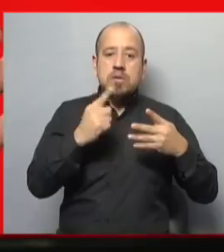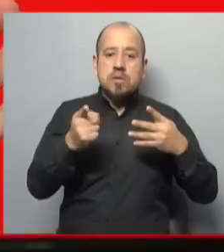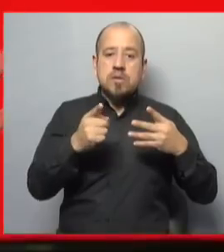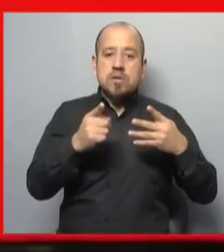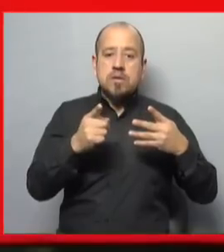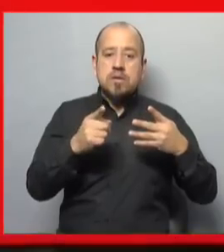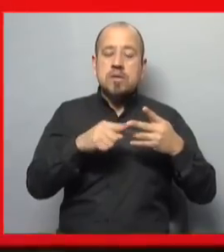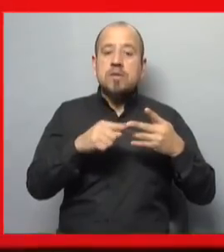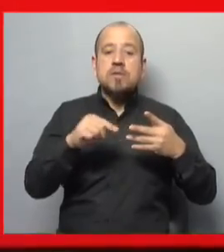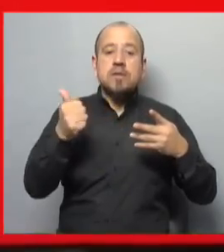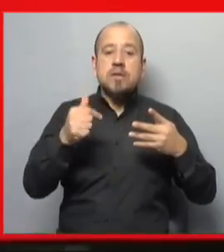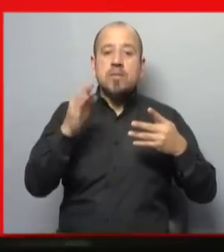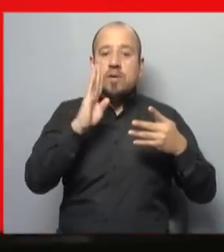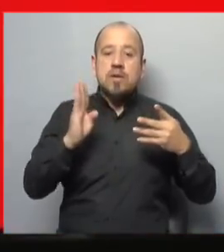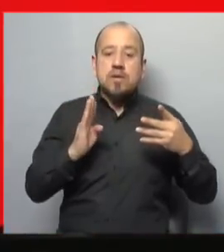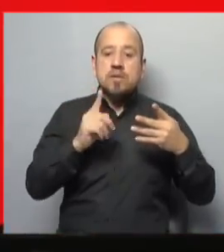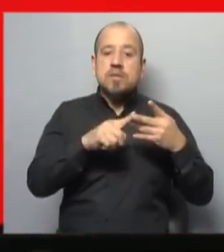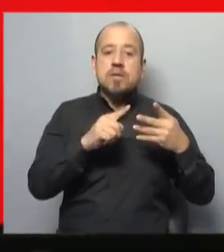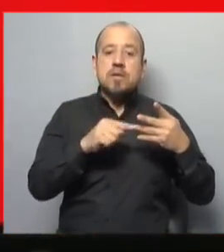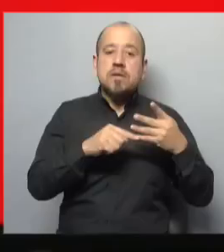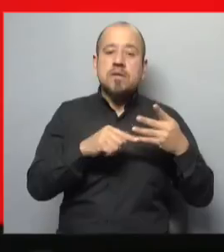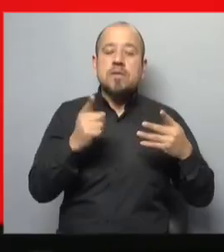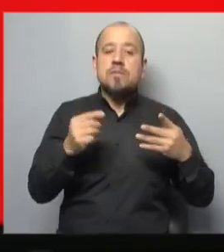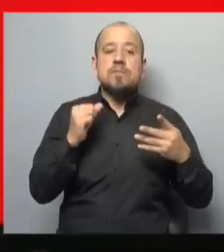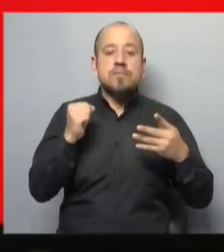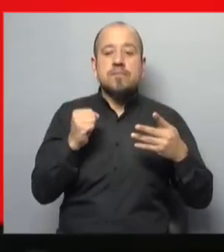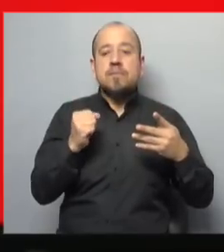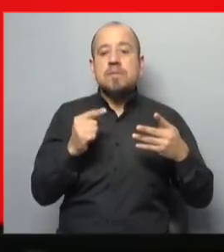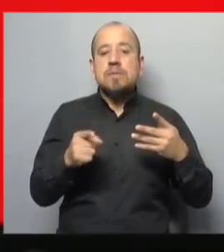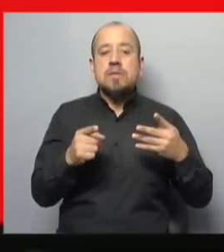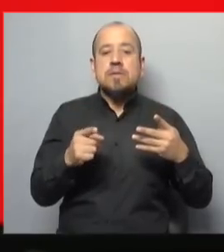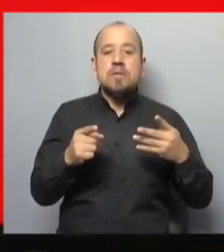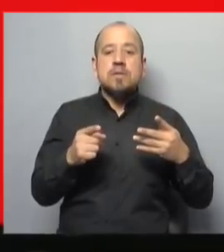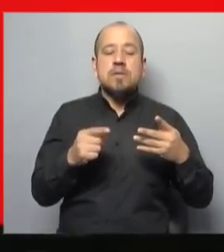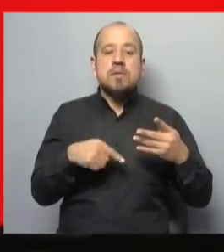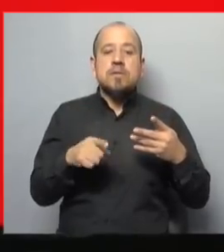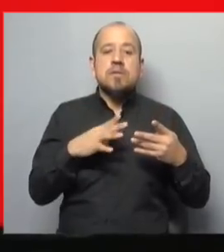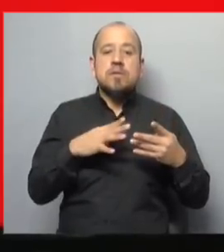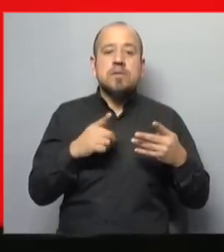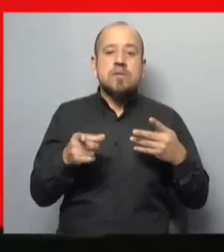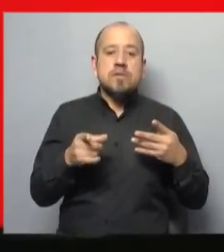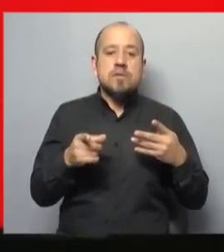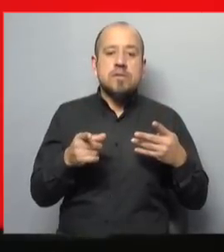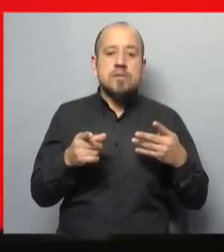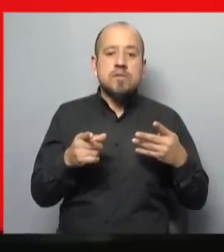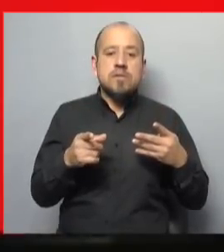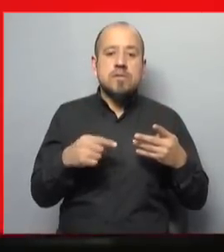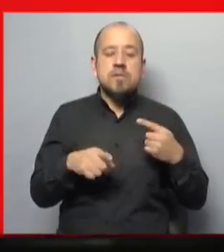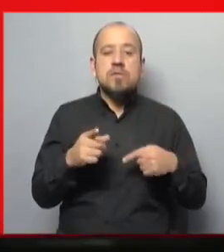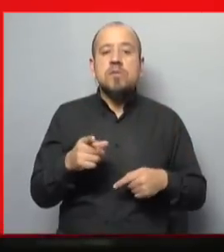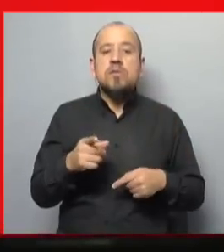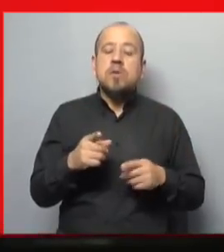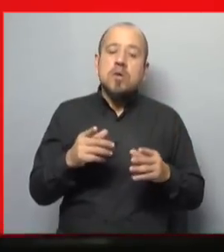cualquier cosa pero bueno nos toca el más duro entonces viste en esto hay que ser también repito no esto no con esto no